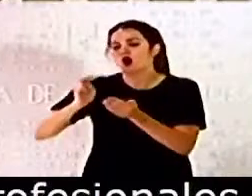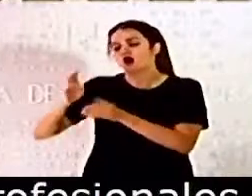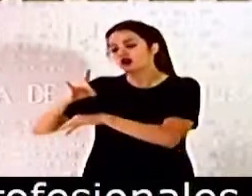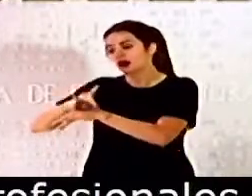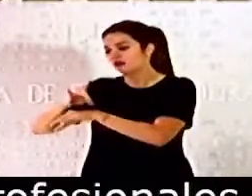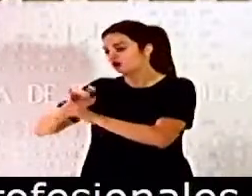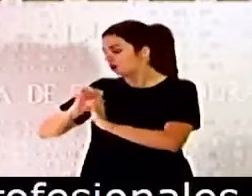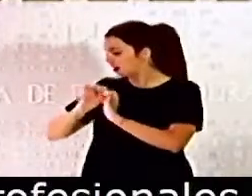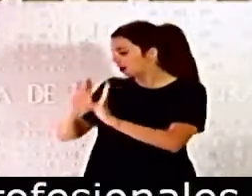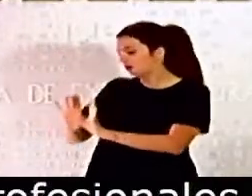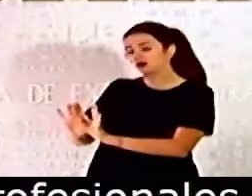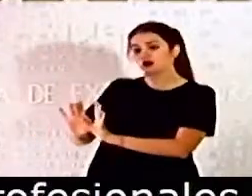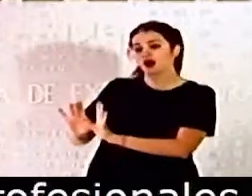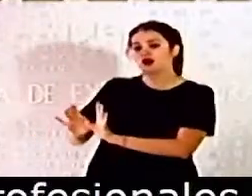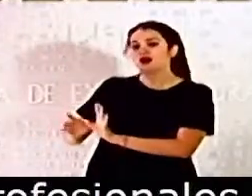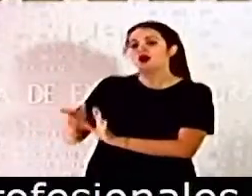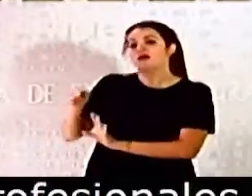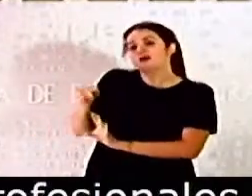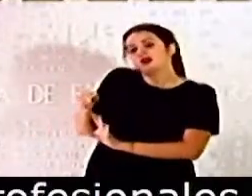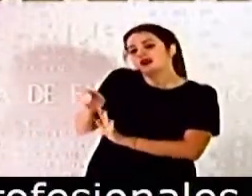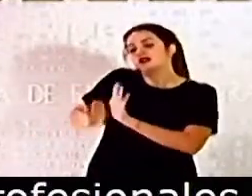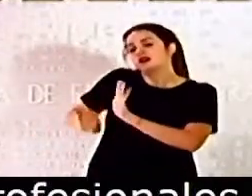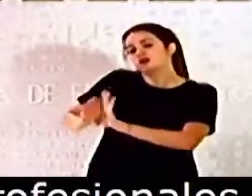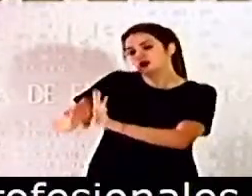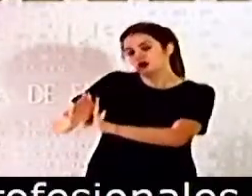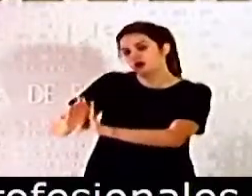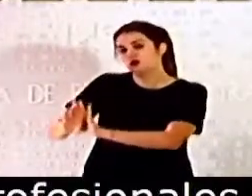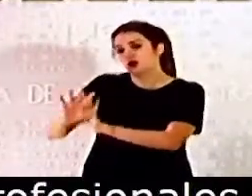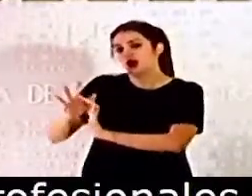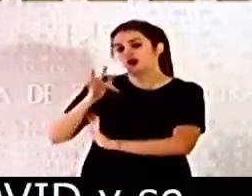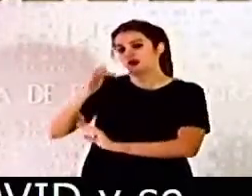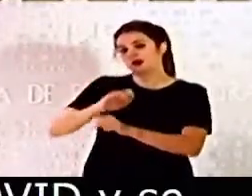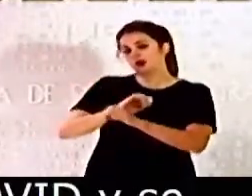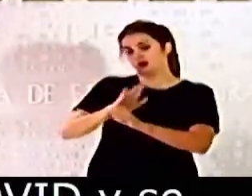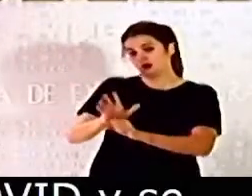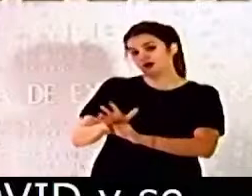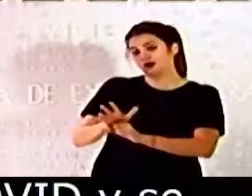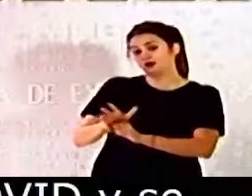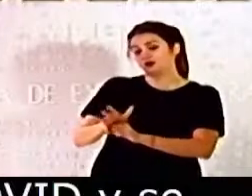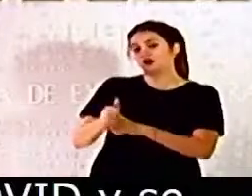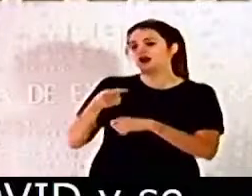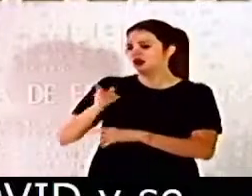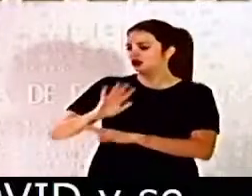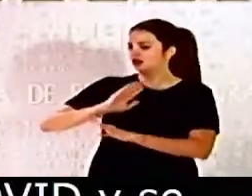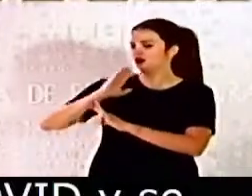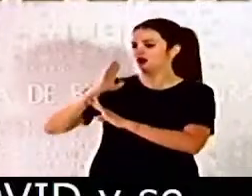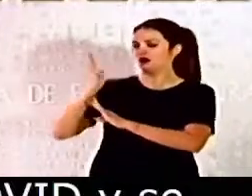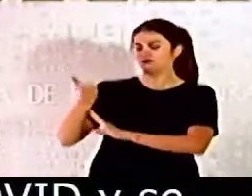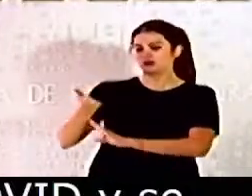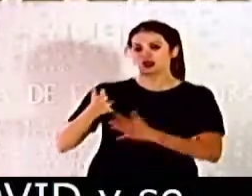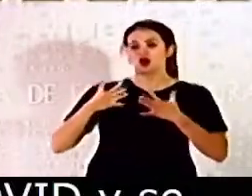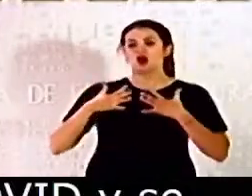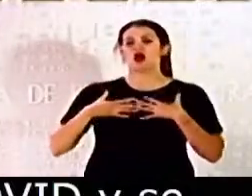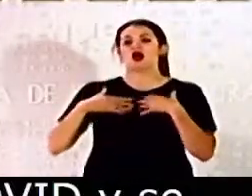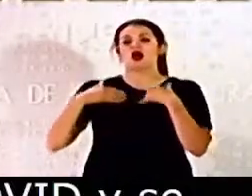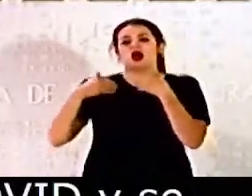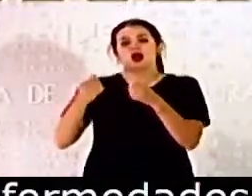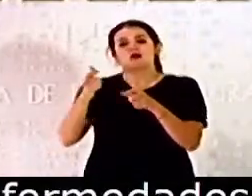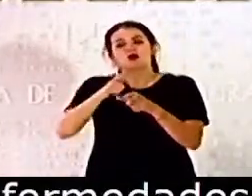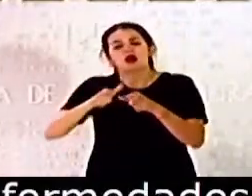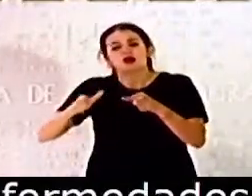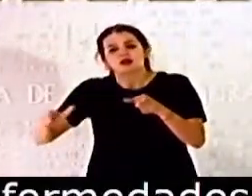enfermedades que siguen existiendo, además de la COVID. Y esta afectación de la salud de la población es